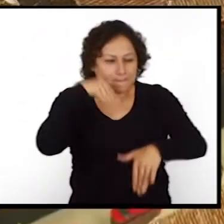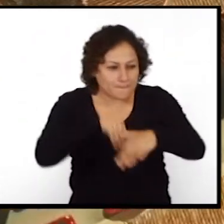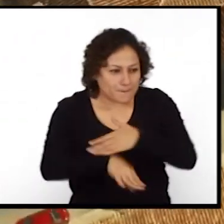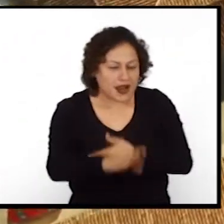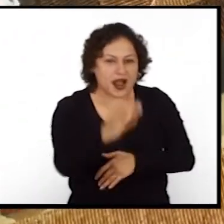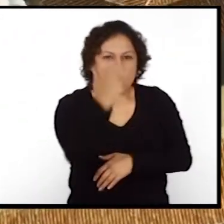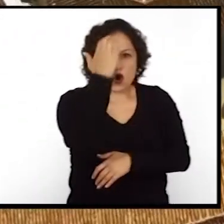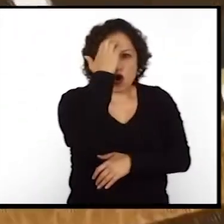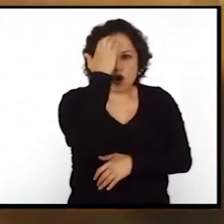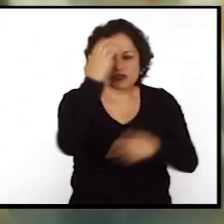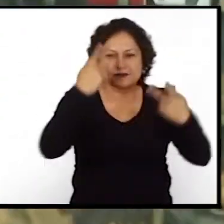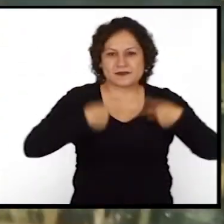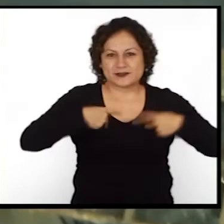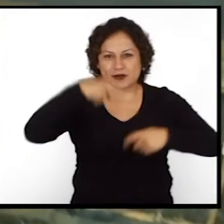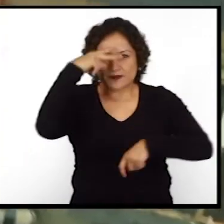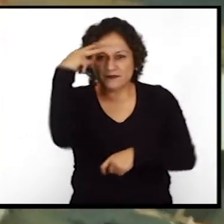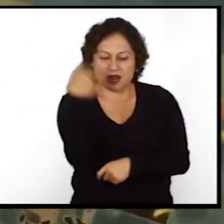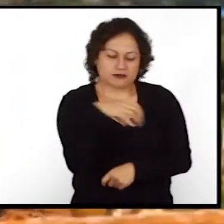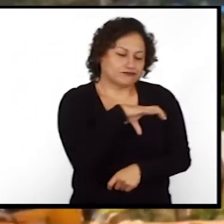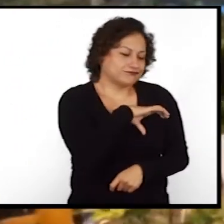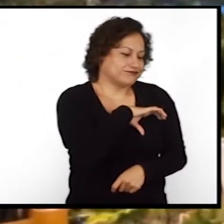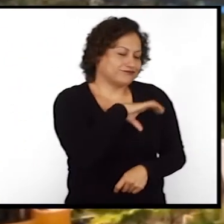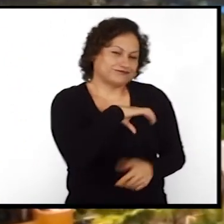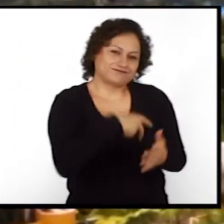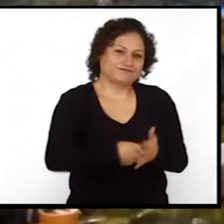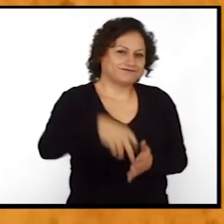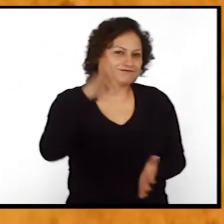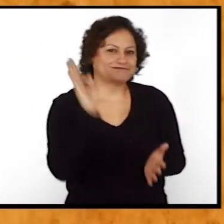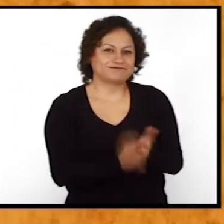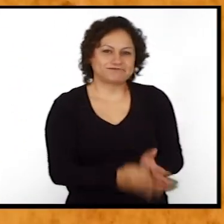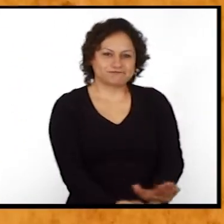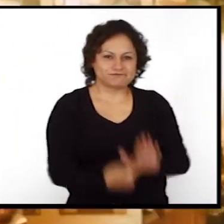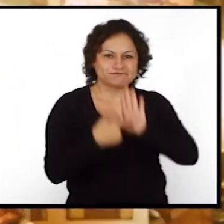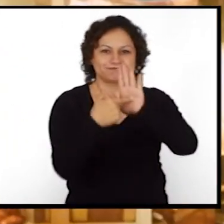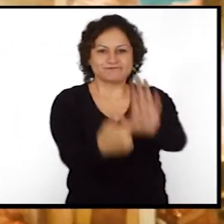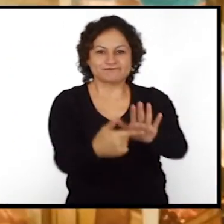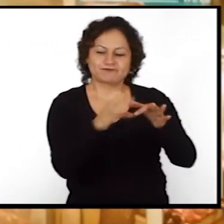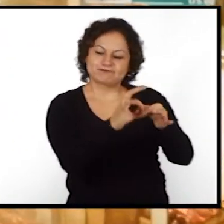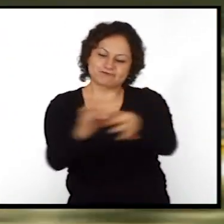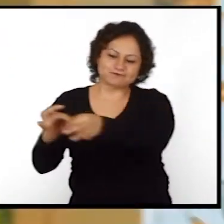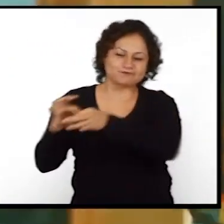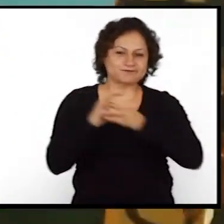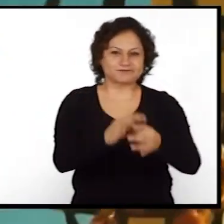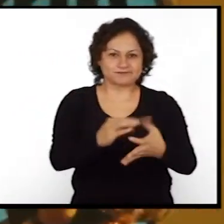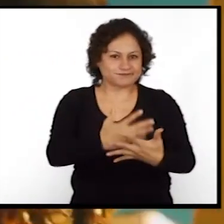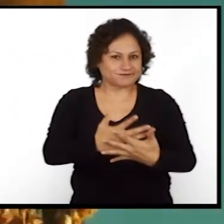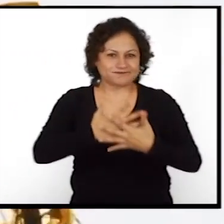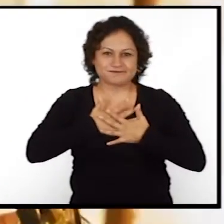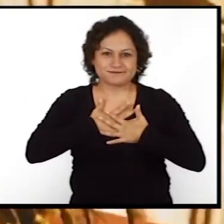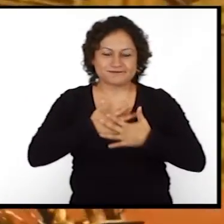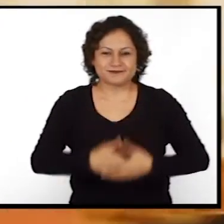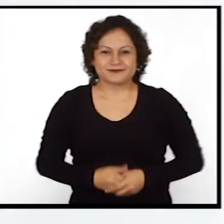gente valiente y cariñosa, que con fuerte intensidad tiene como emblema la unidad y el amor